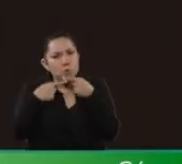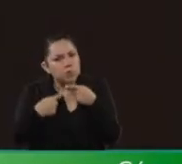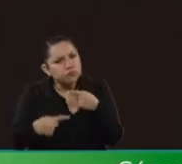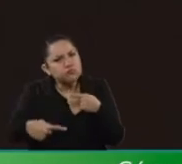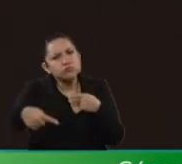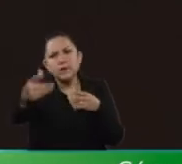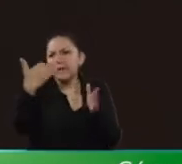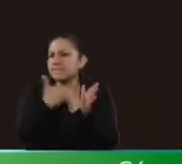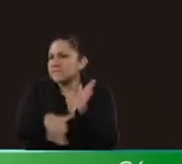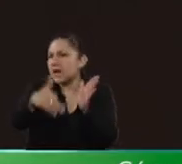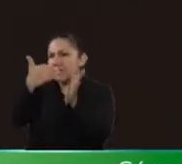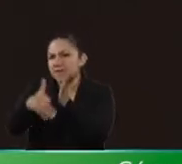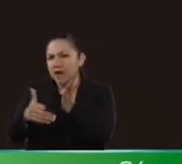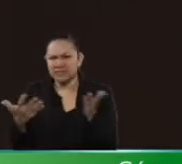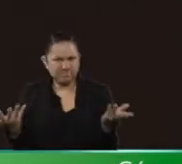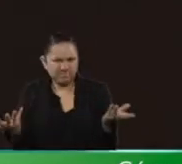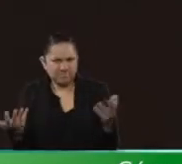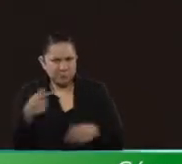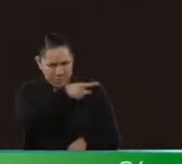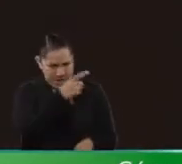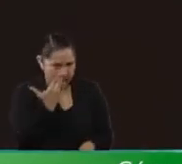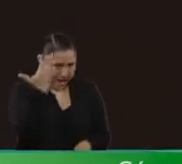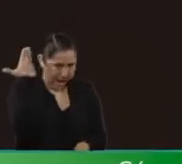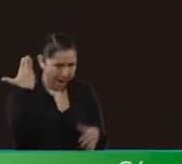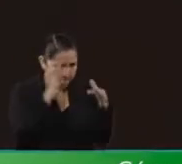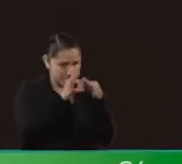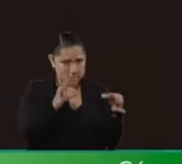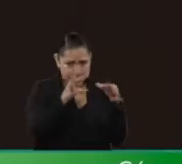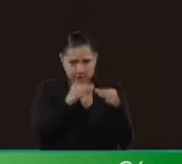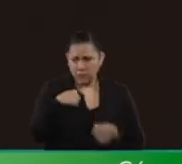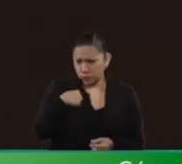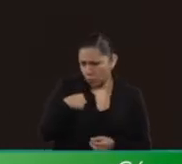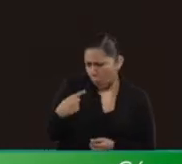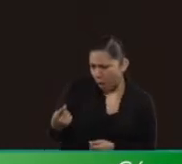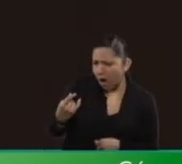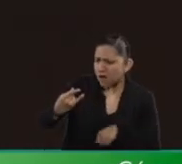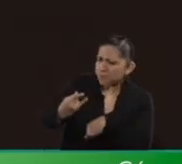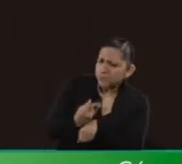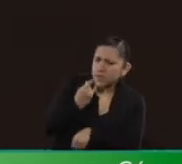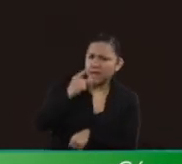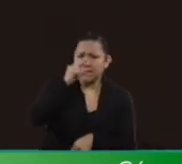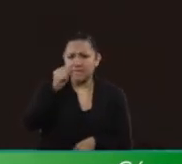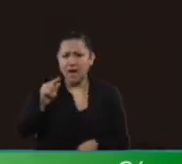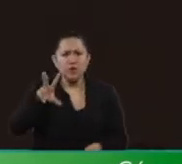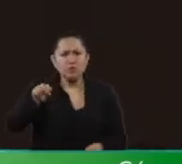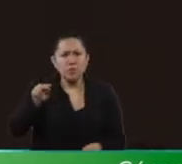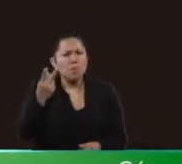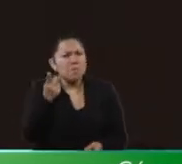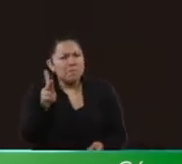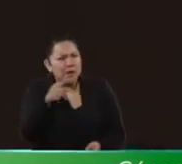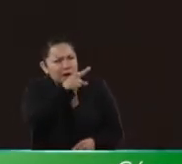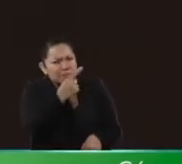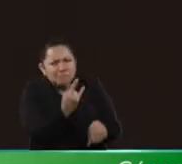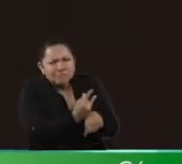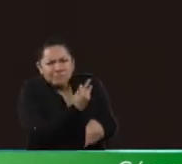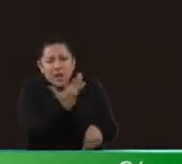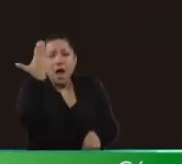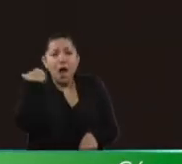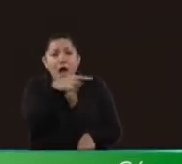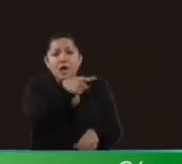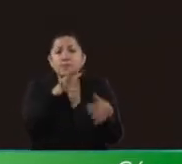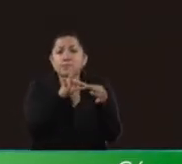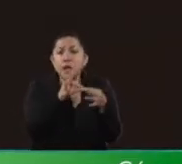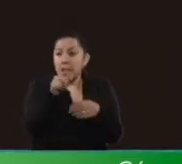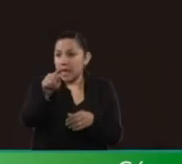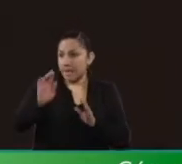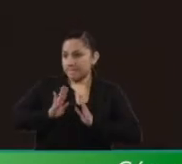del incumplimiento de su promesa de sacar al ejército de las calles? Hoy militariza el país porque cambió